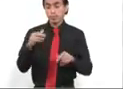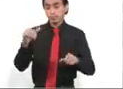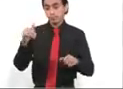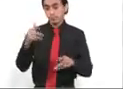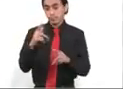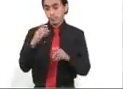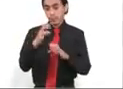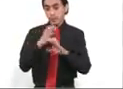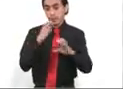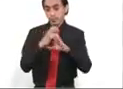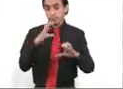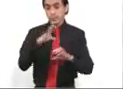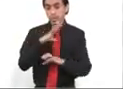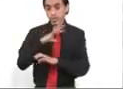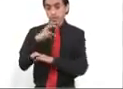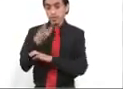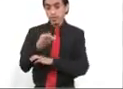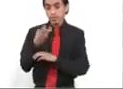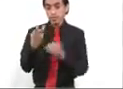ya